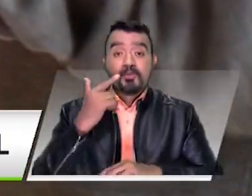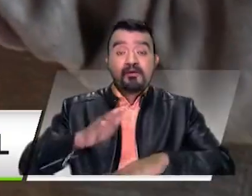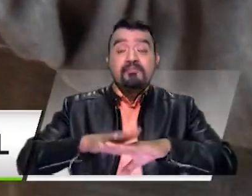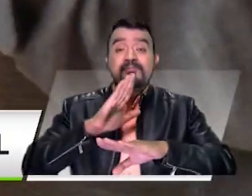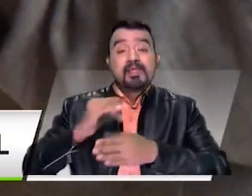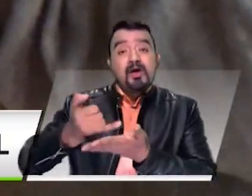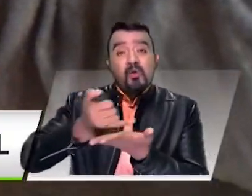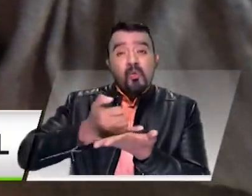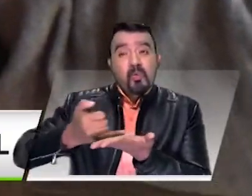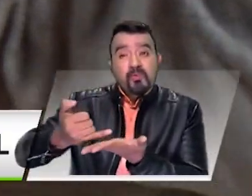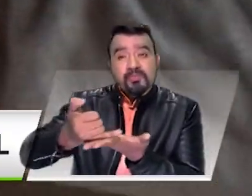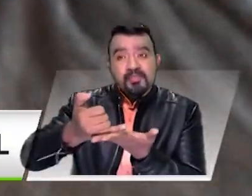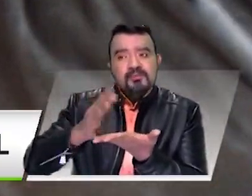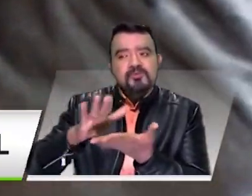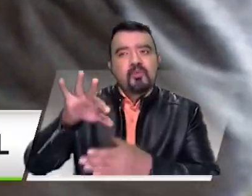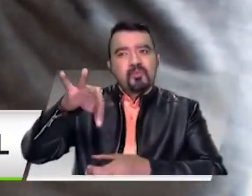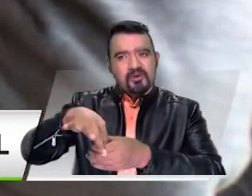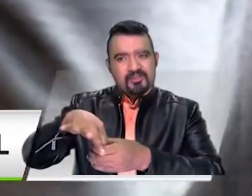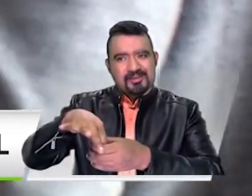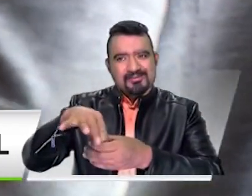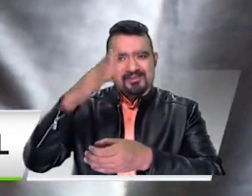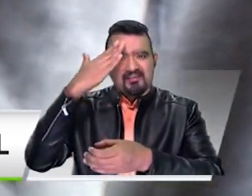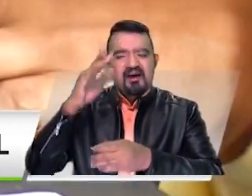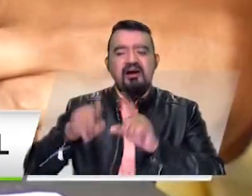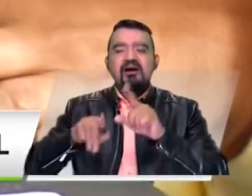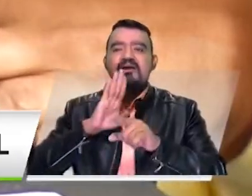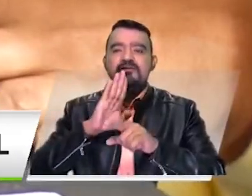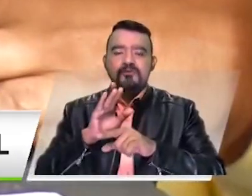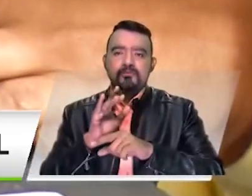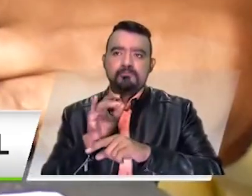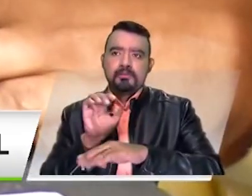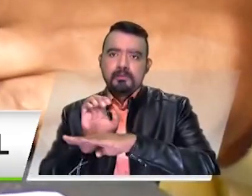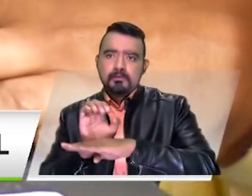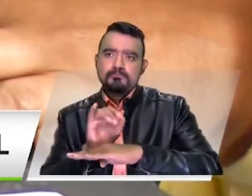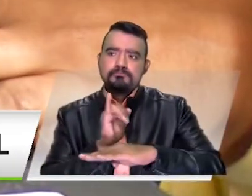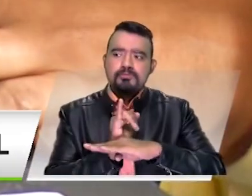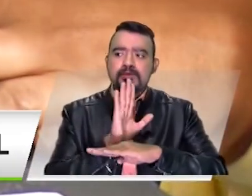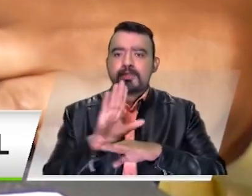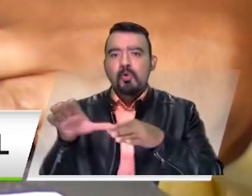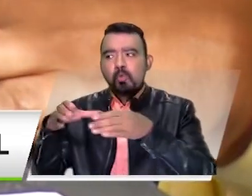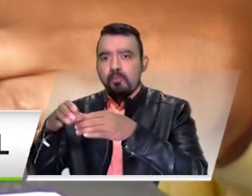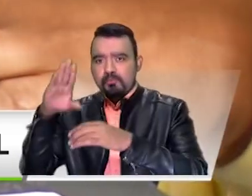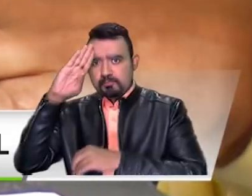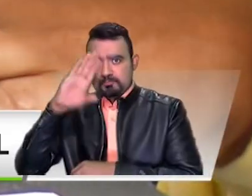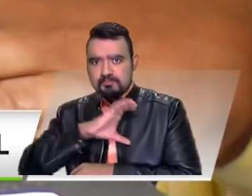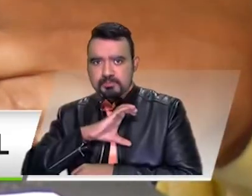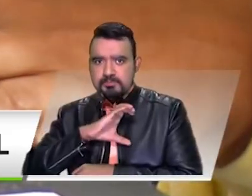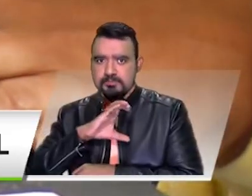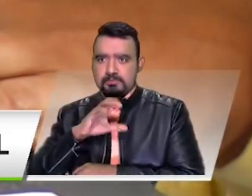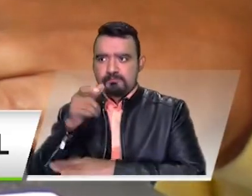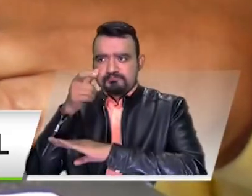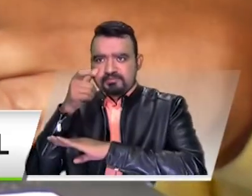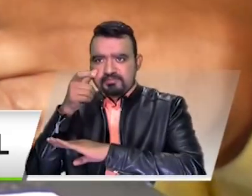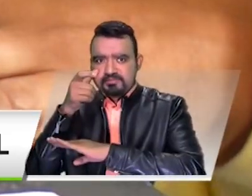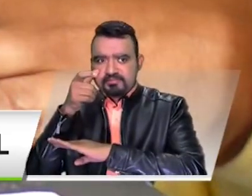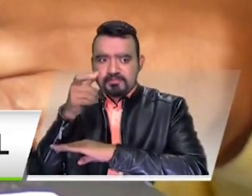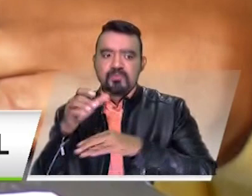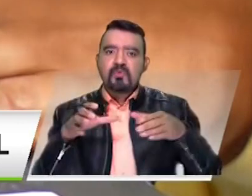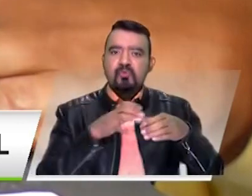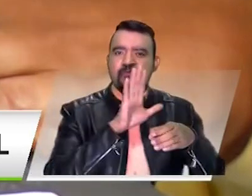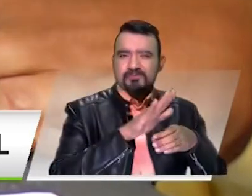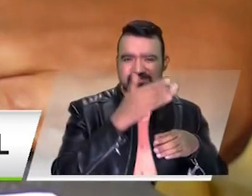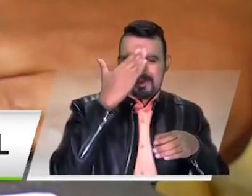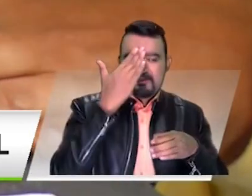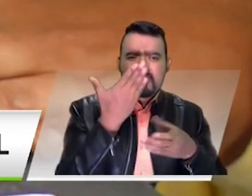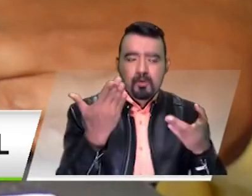La jornada contará con el respaldo institucional, con un puesto de mando unificado y será vigilada por el Comité de